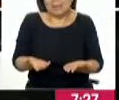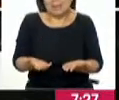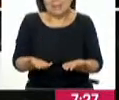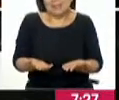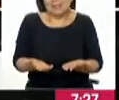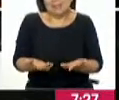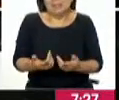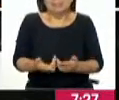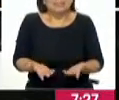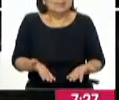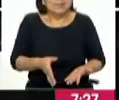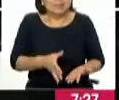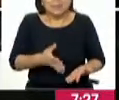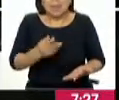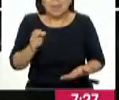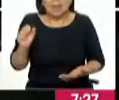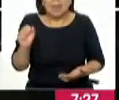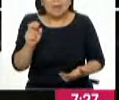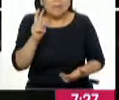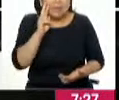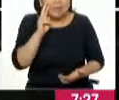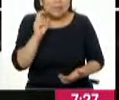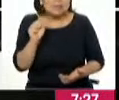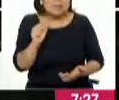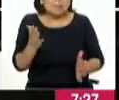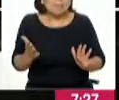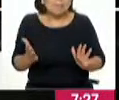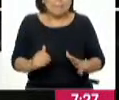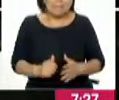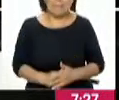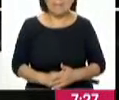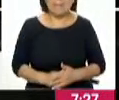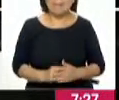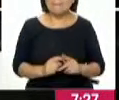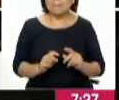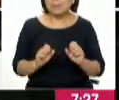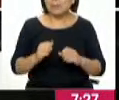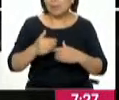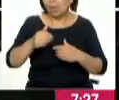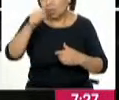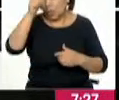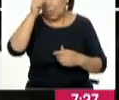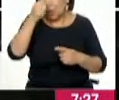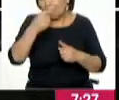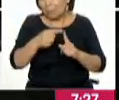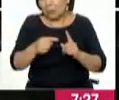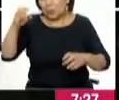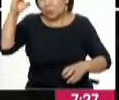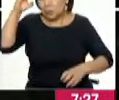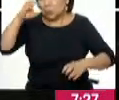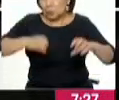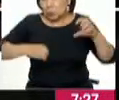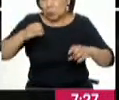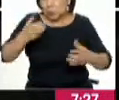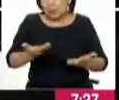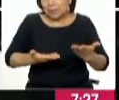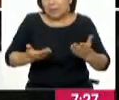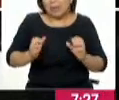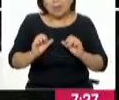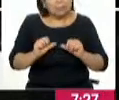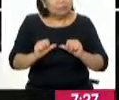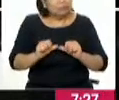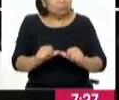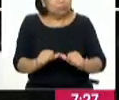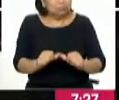y en parques sábado, viernes y sábado, pero con la posibilidad que se extienda hasta el domingo, aunque las precipitaciones, lo único que se han dicho es que se